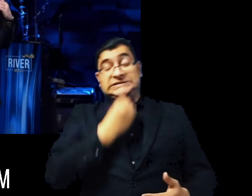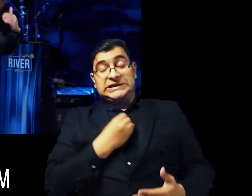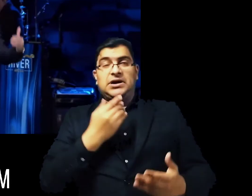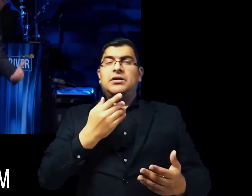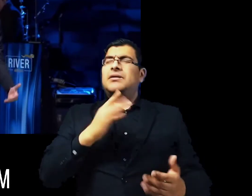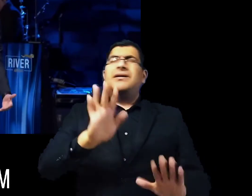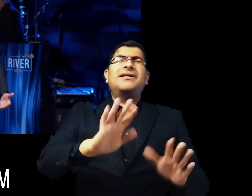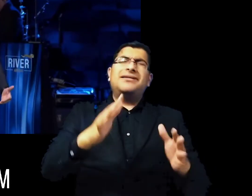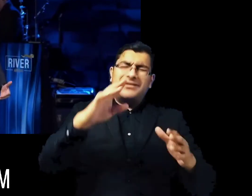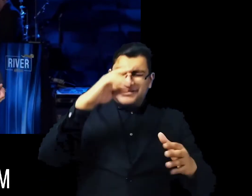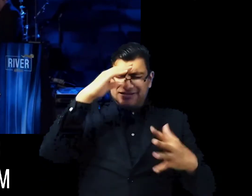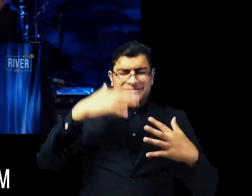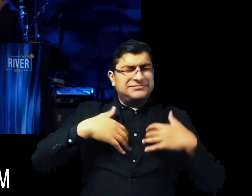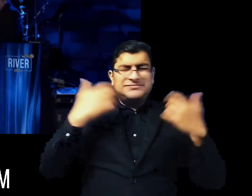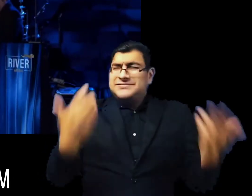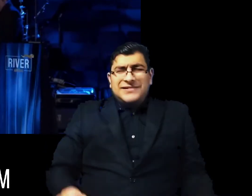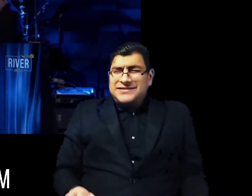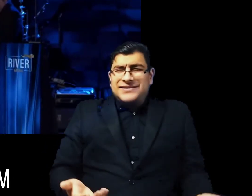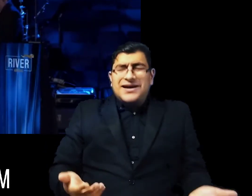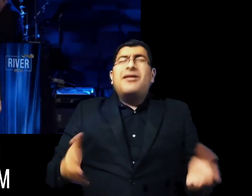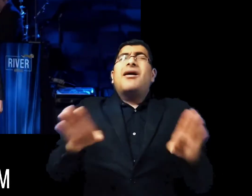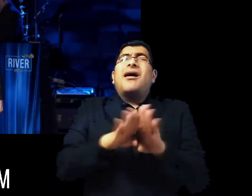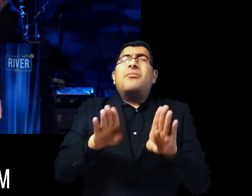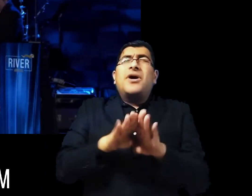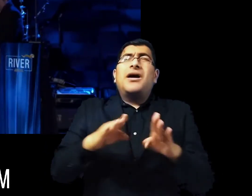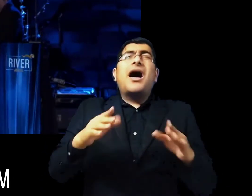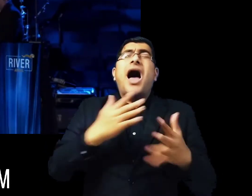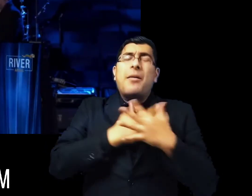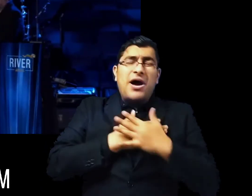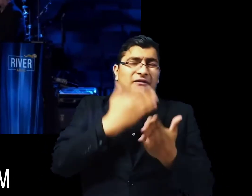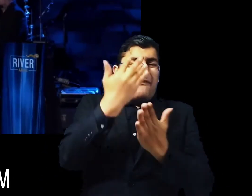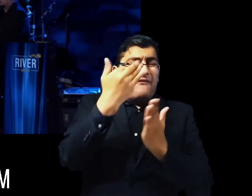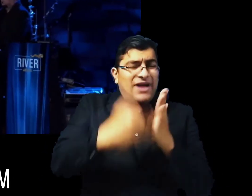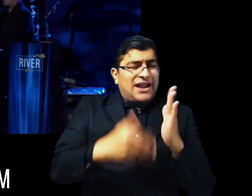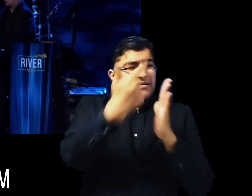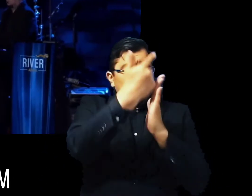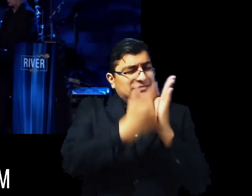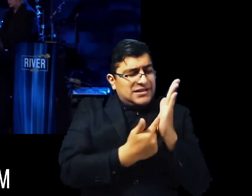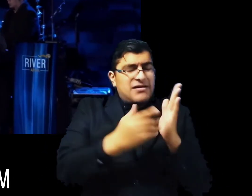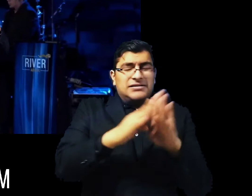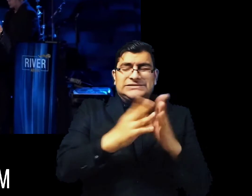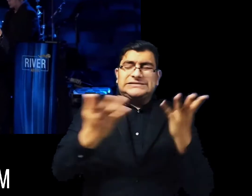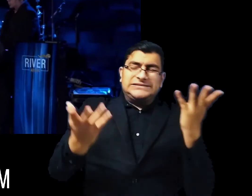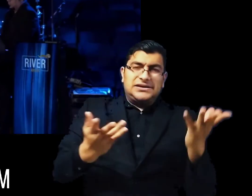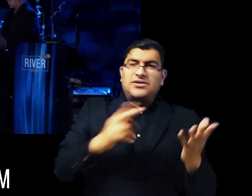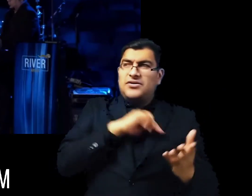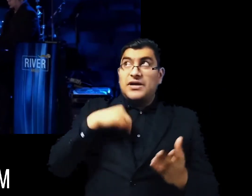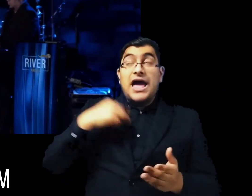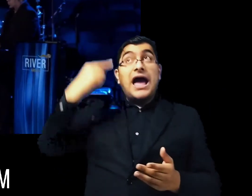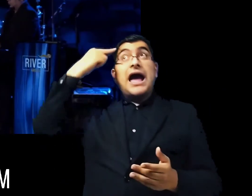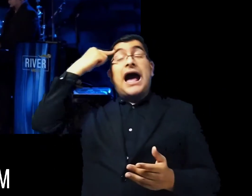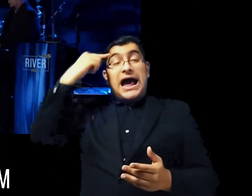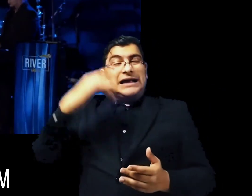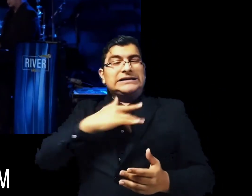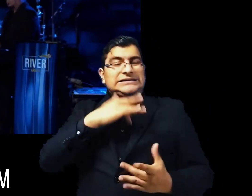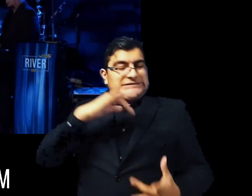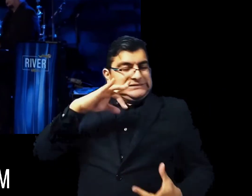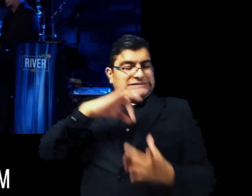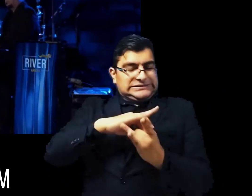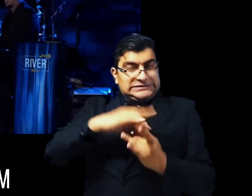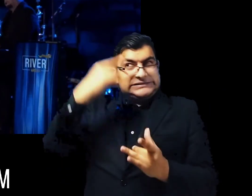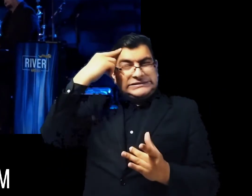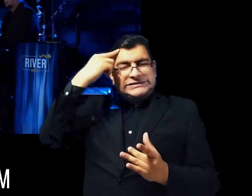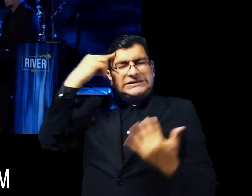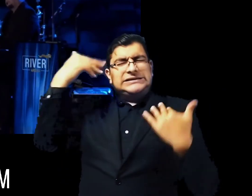se convierte en una lista de tareas pendientes. Así que para amar tenemos que pensar y también sentir. Tenemos que escuchar la razón